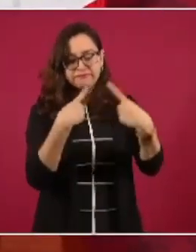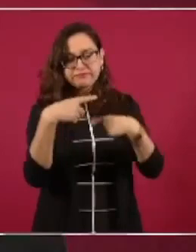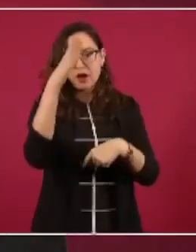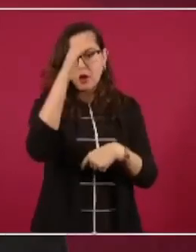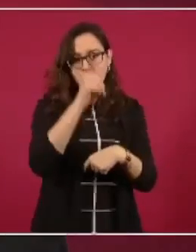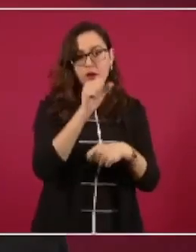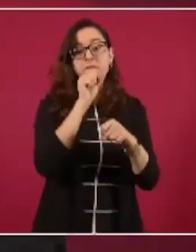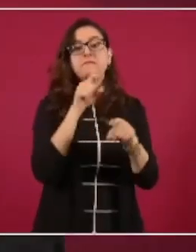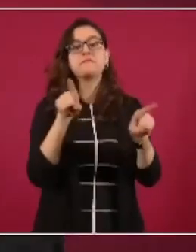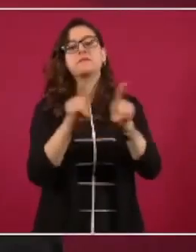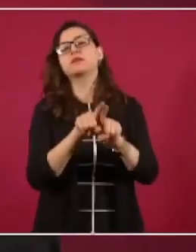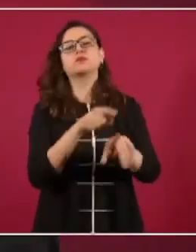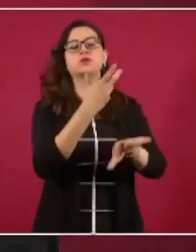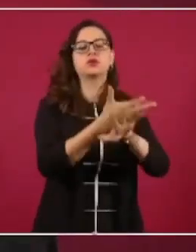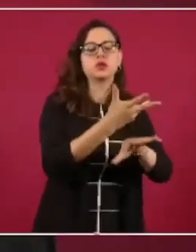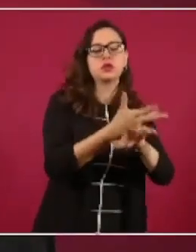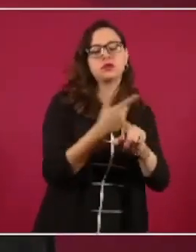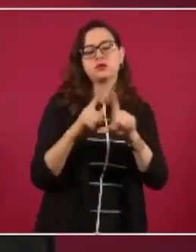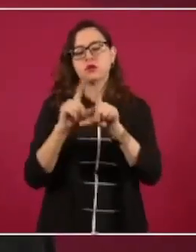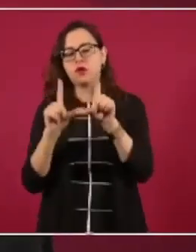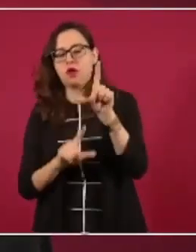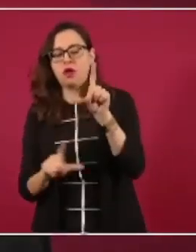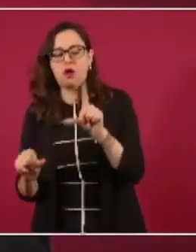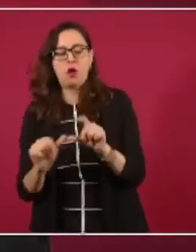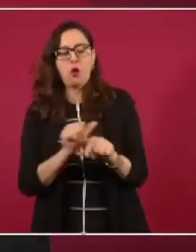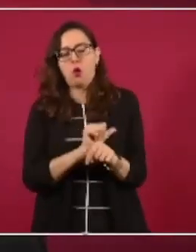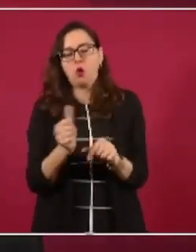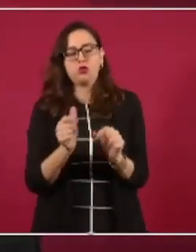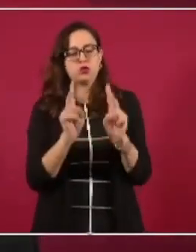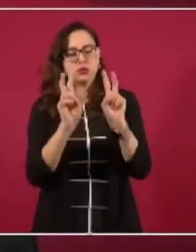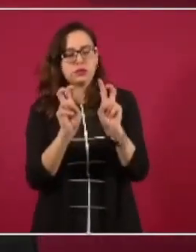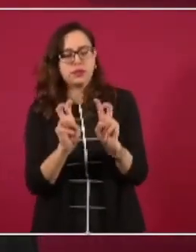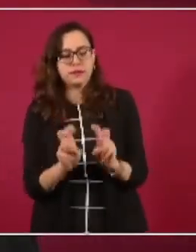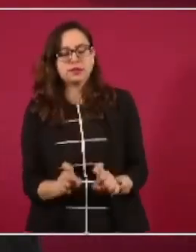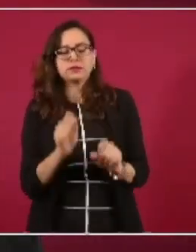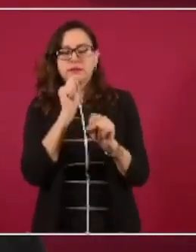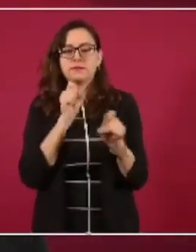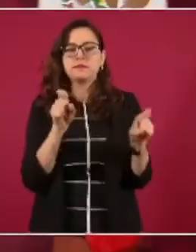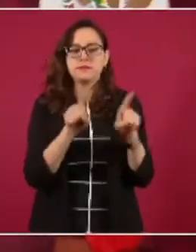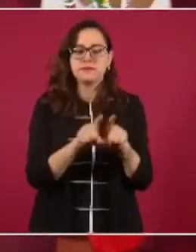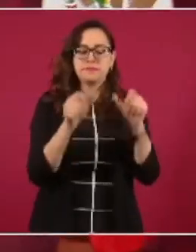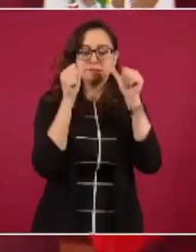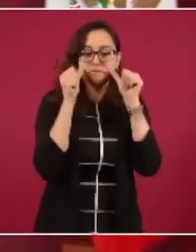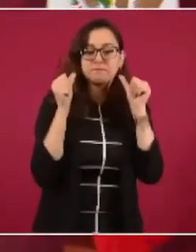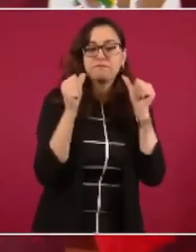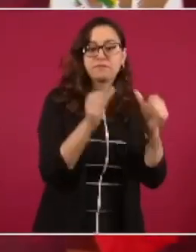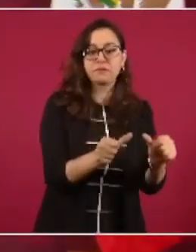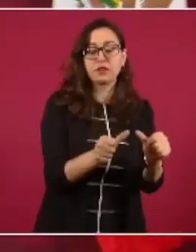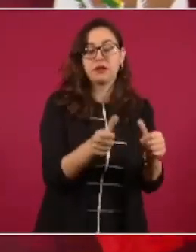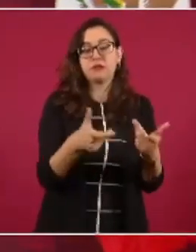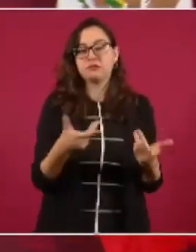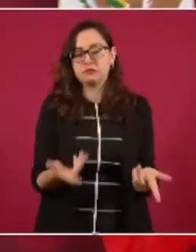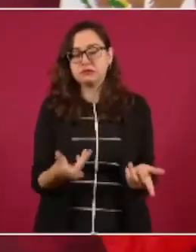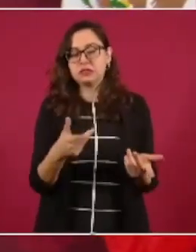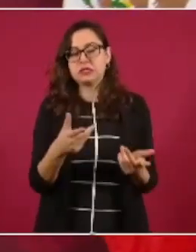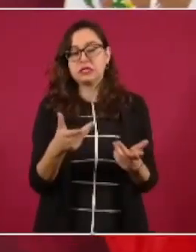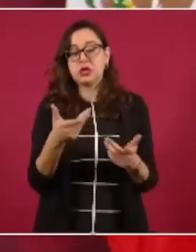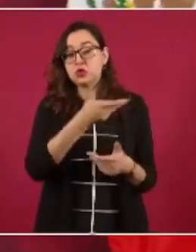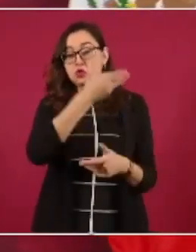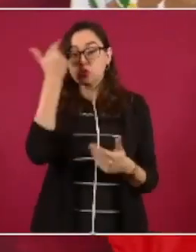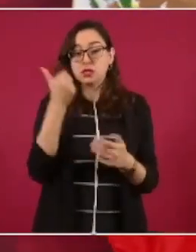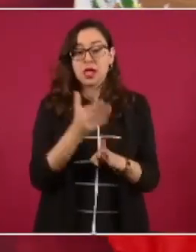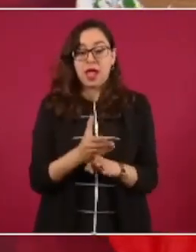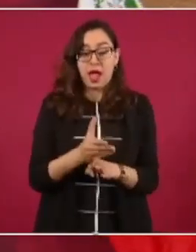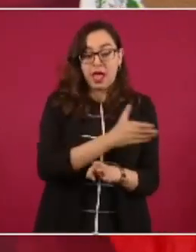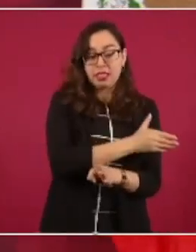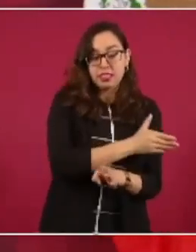bilaterales entre México y Estados Unidos. Y no sé si antes o después